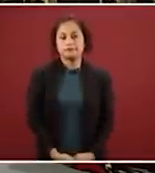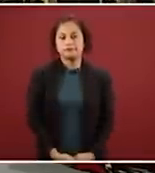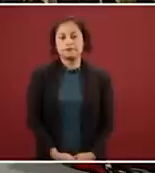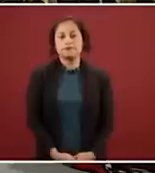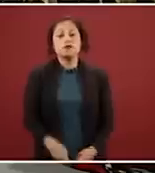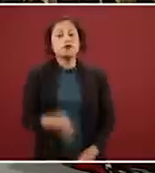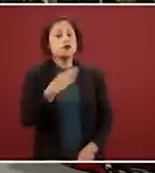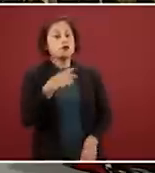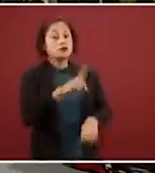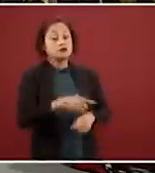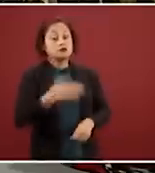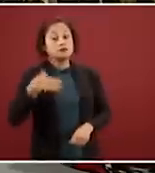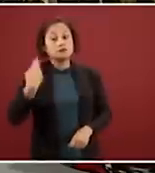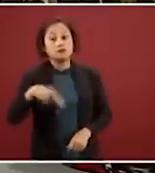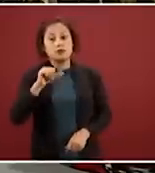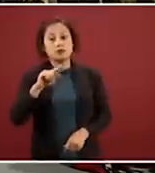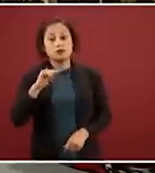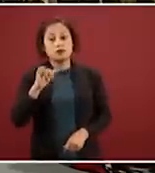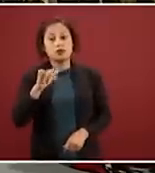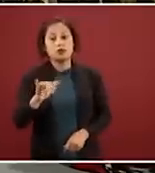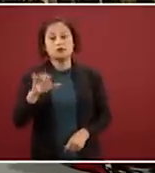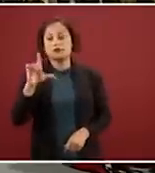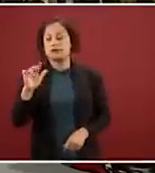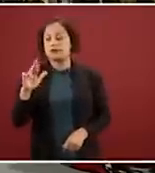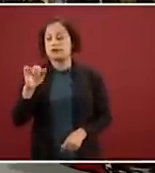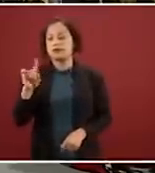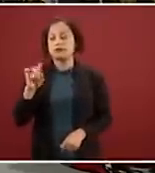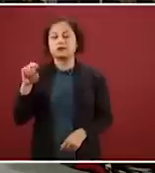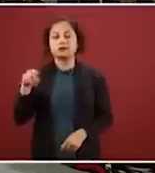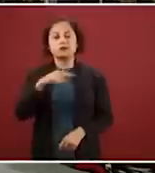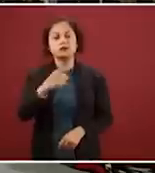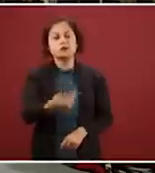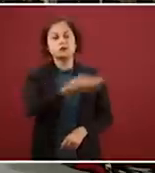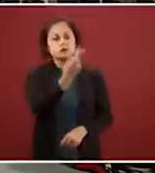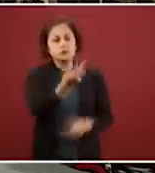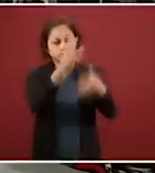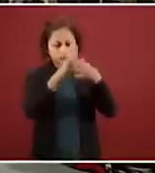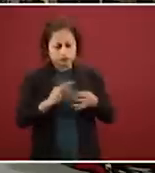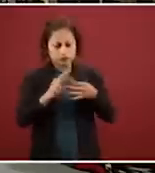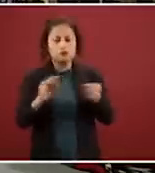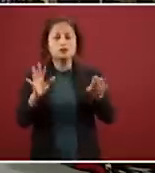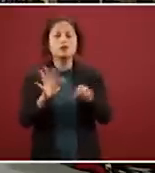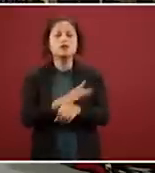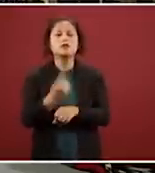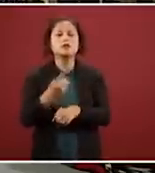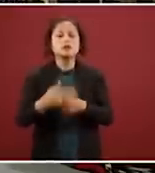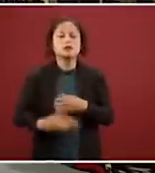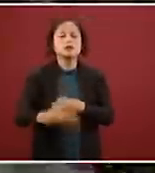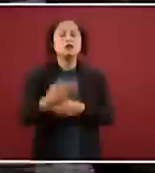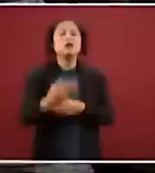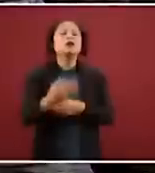Buenos días, presidente. Antonio López de La Razón. Para que nos platique, por favor, cuáles van a ser las primeras acciones que va a implementar su gobierno para